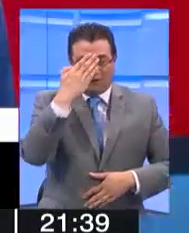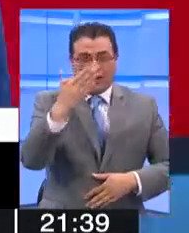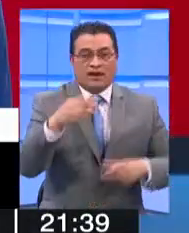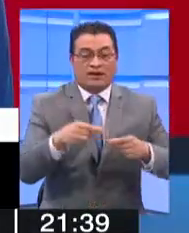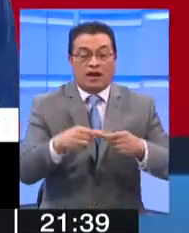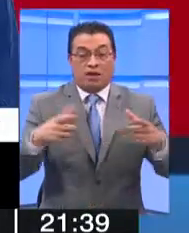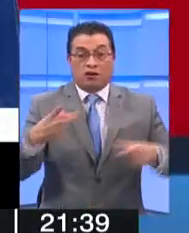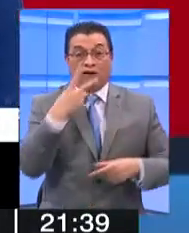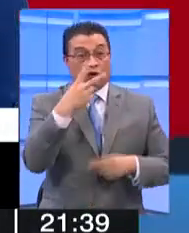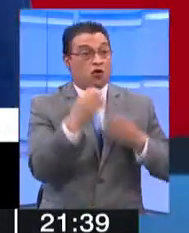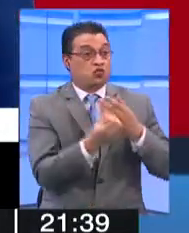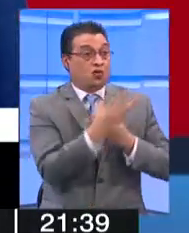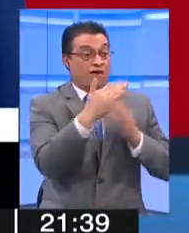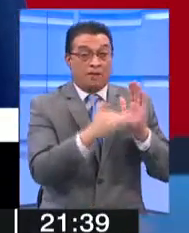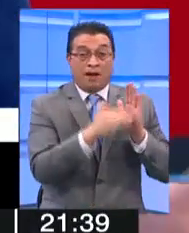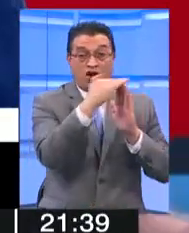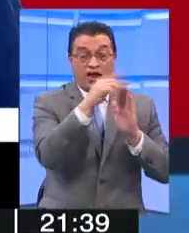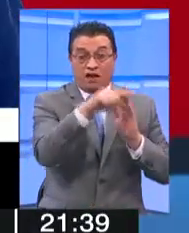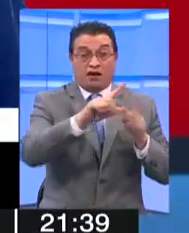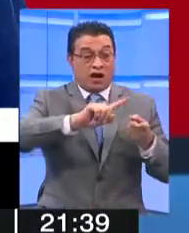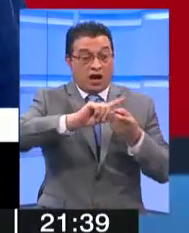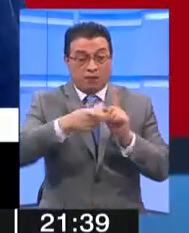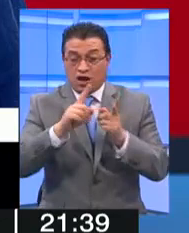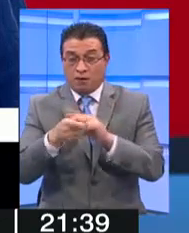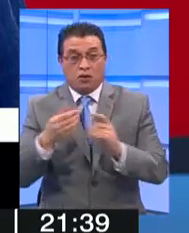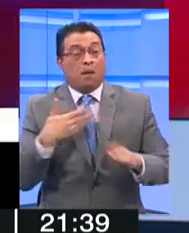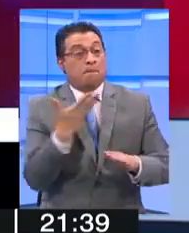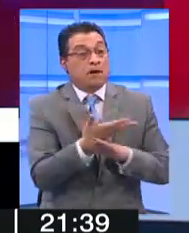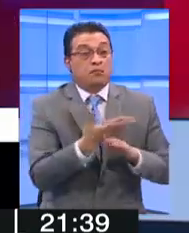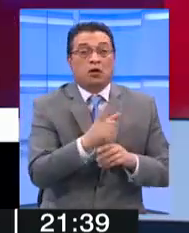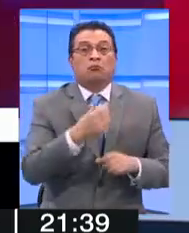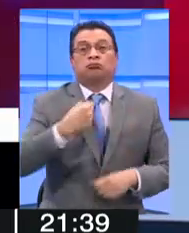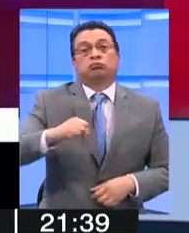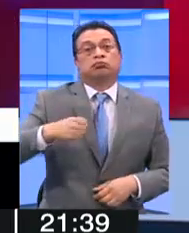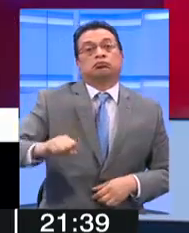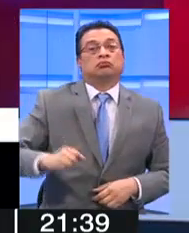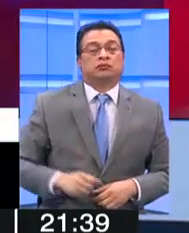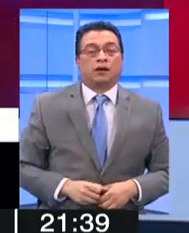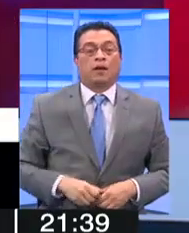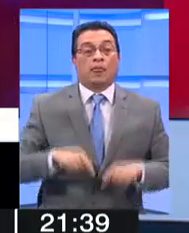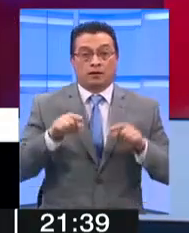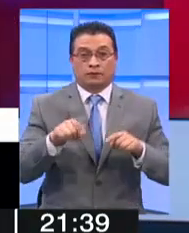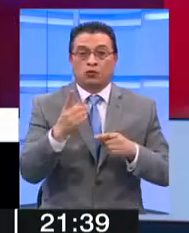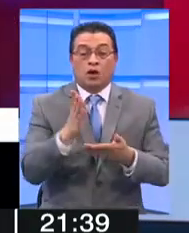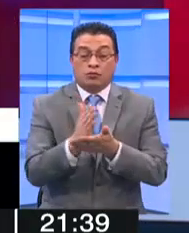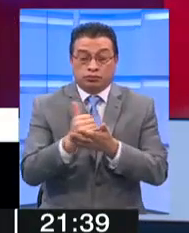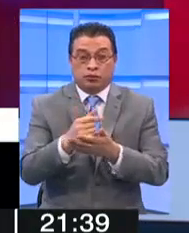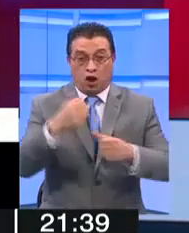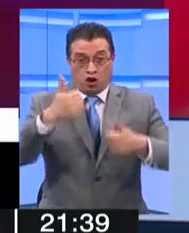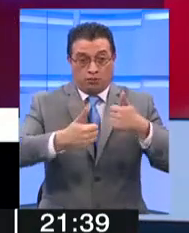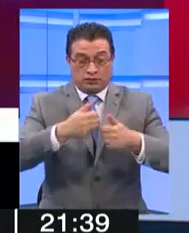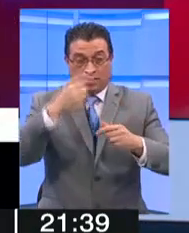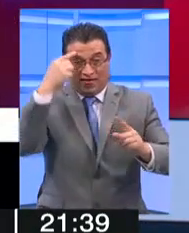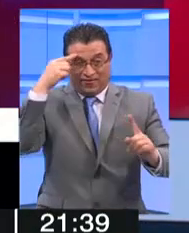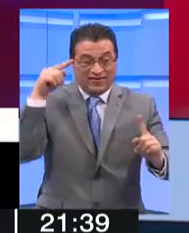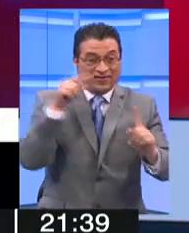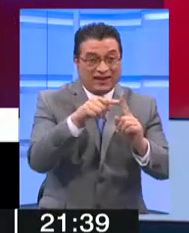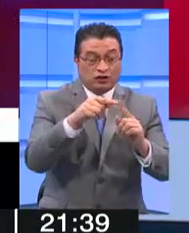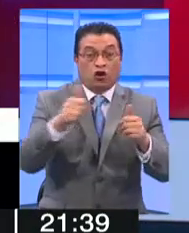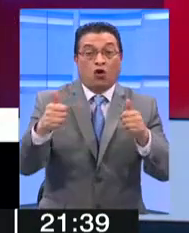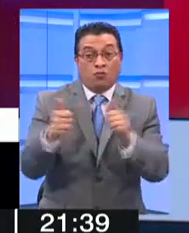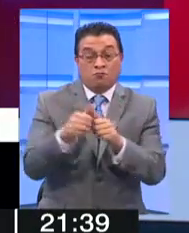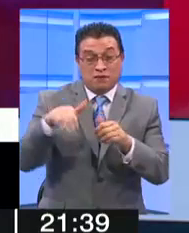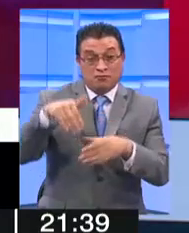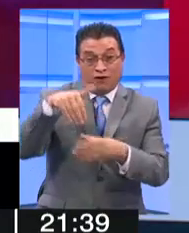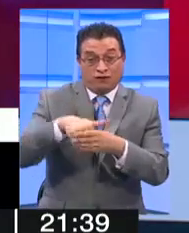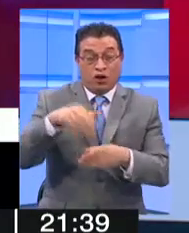que en la nueva mayoría no había espacio para las transformaciones por las que hemos venido luchando hace mucho tiempo. Y este nuevo sistema electoral, una de las estrategias es ir a competir directamente por los mismos votos que el Partido